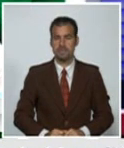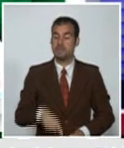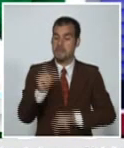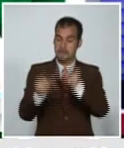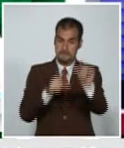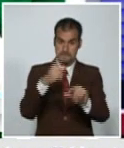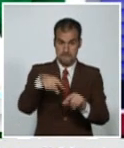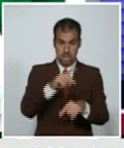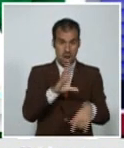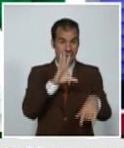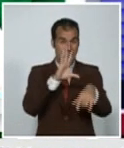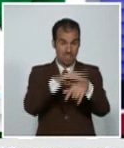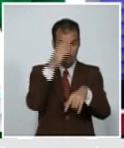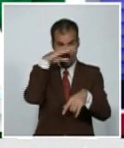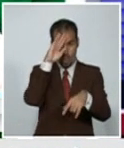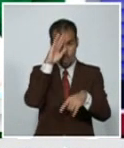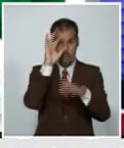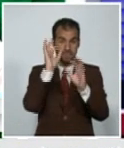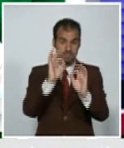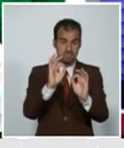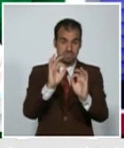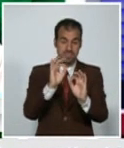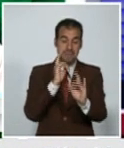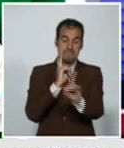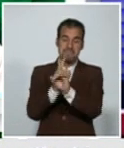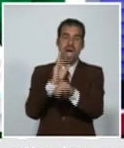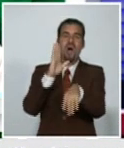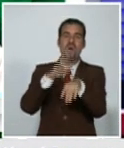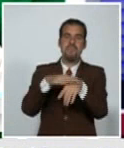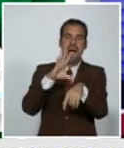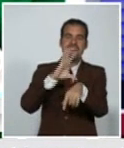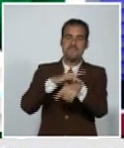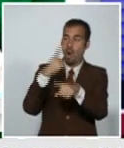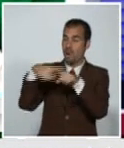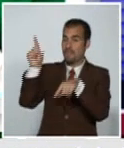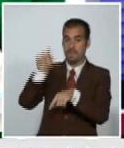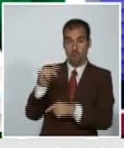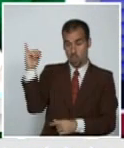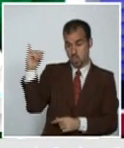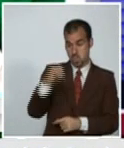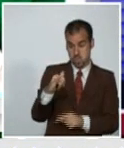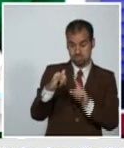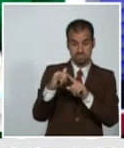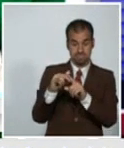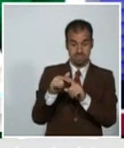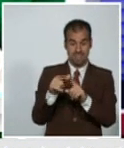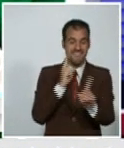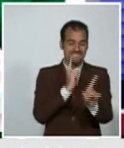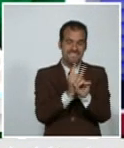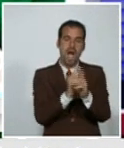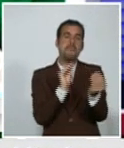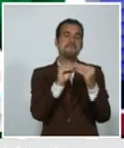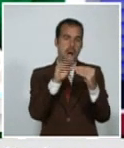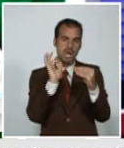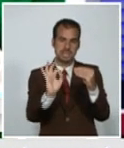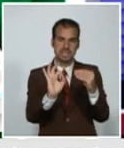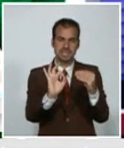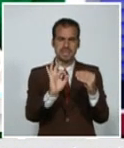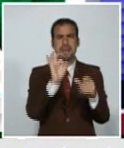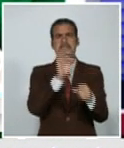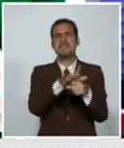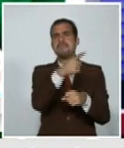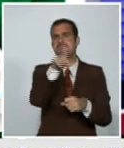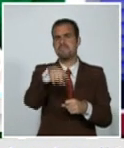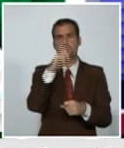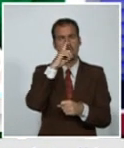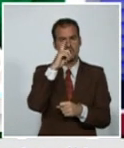Cuba vinculados con viajeros internacionales, pues desde el 1 de noviembre, que siempre